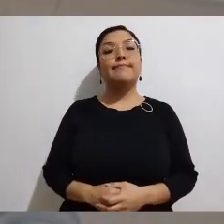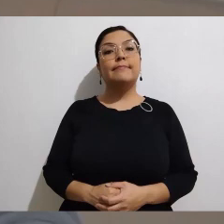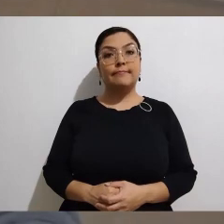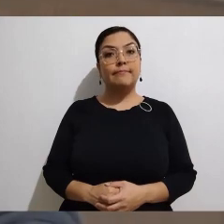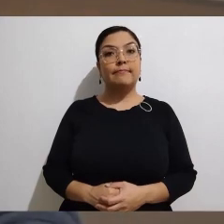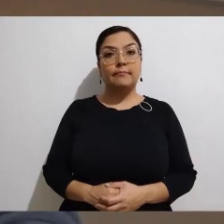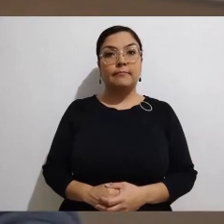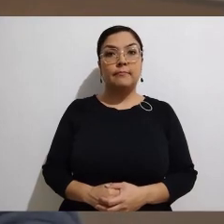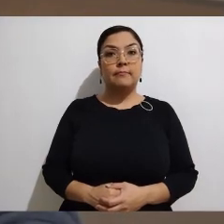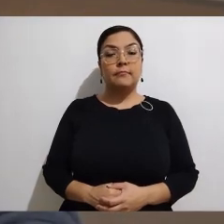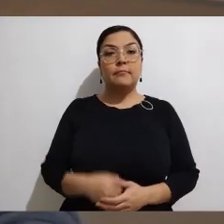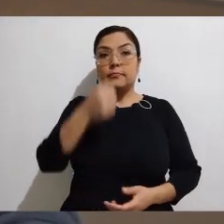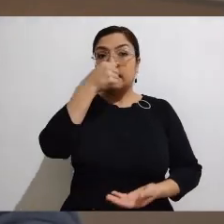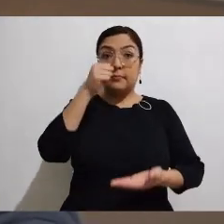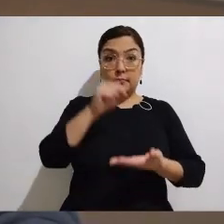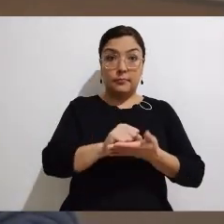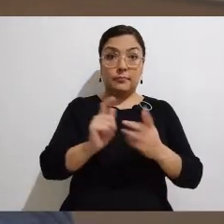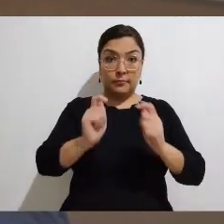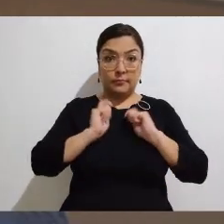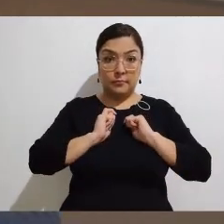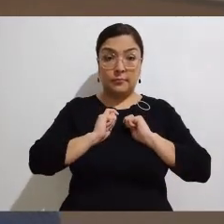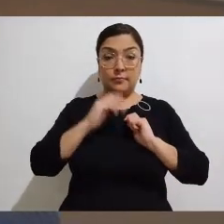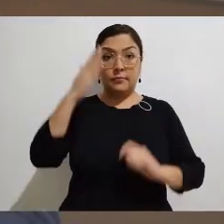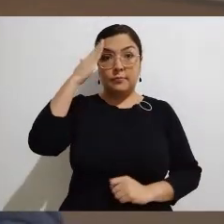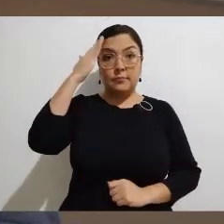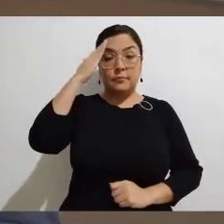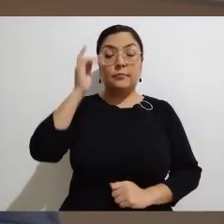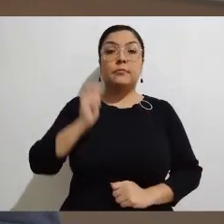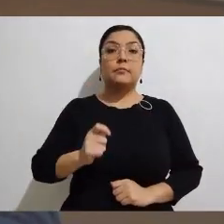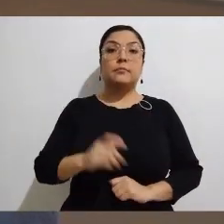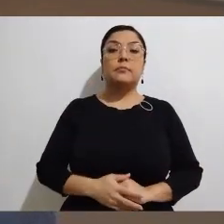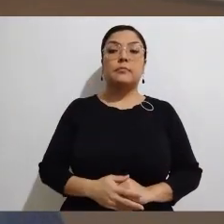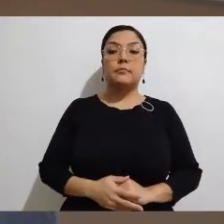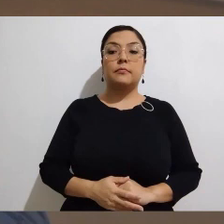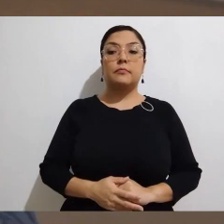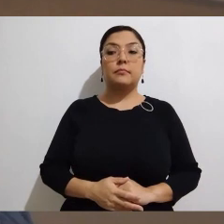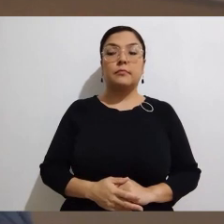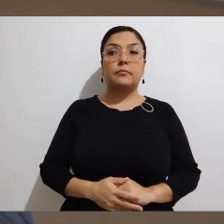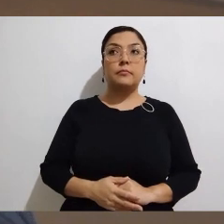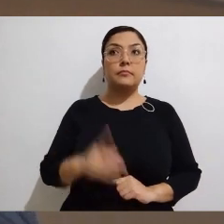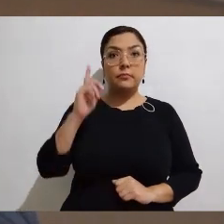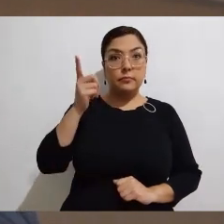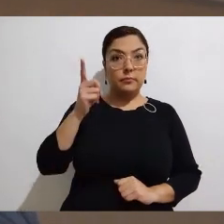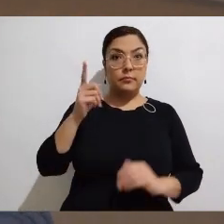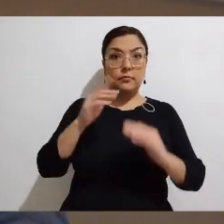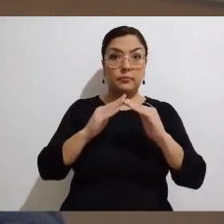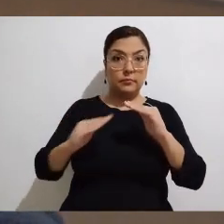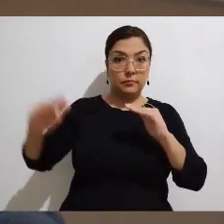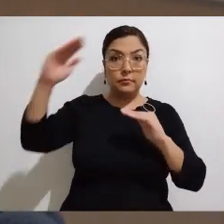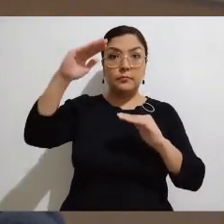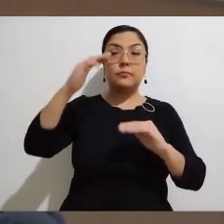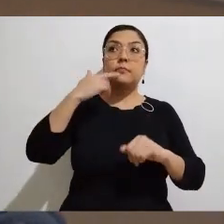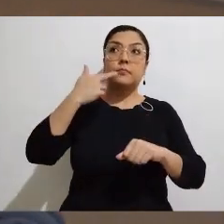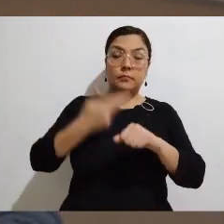bien mencionas, la Secretaría Ejecutiva pues es el órgano central ejecutivo, vamos a llamarlo así.